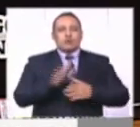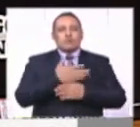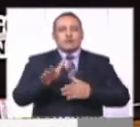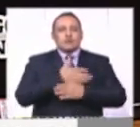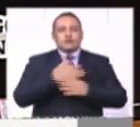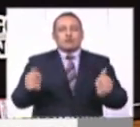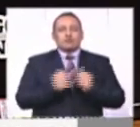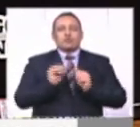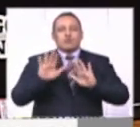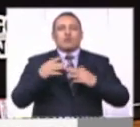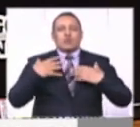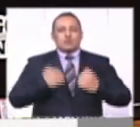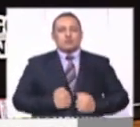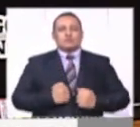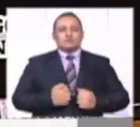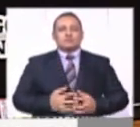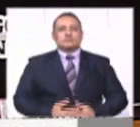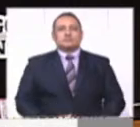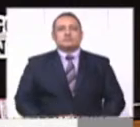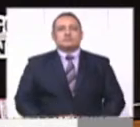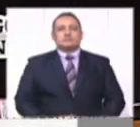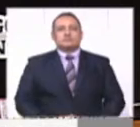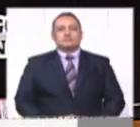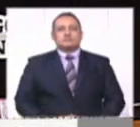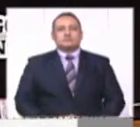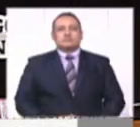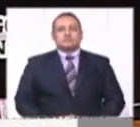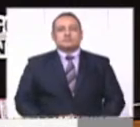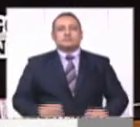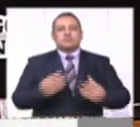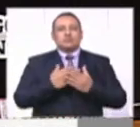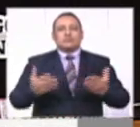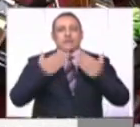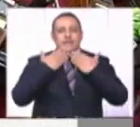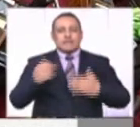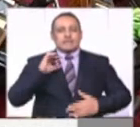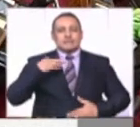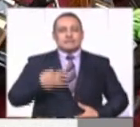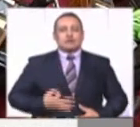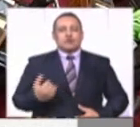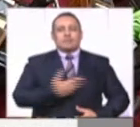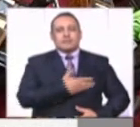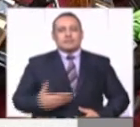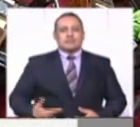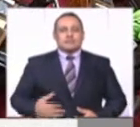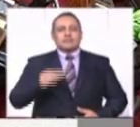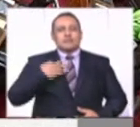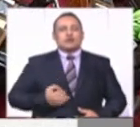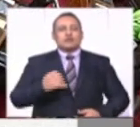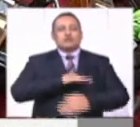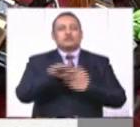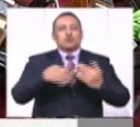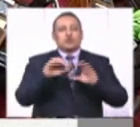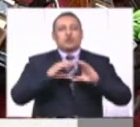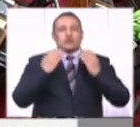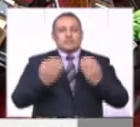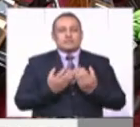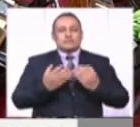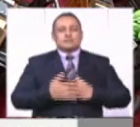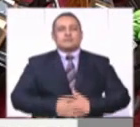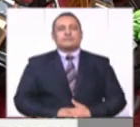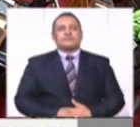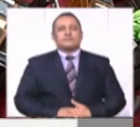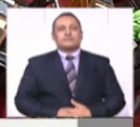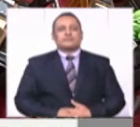compartir con su abogado Gracias Señor Presidente señoras y señores congresistas